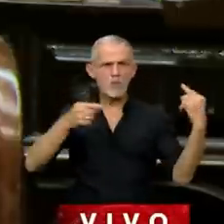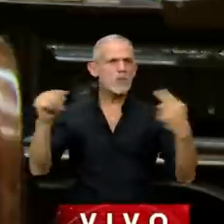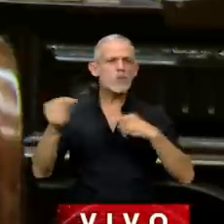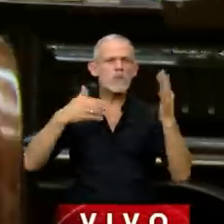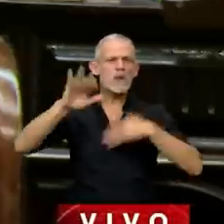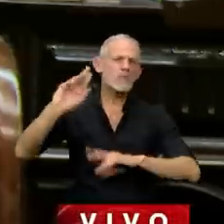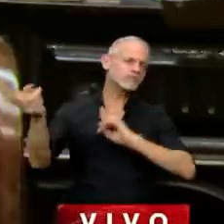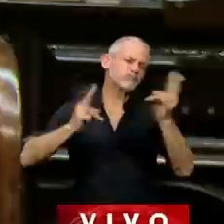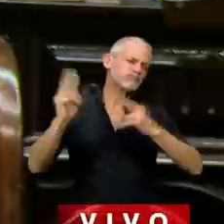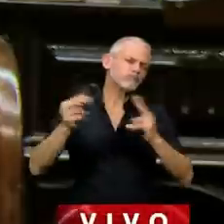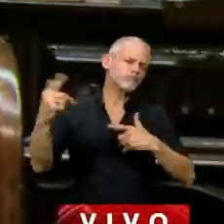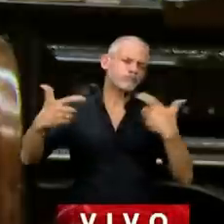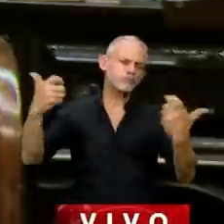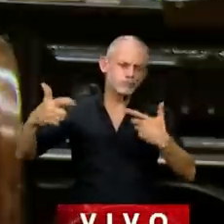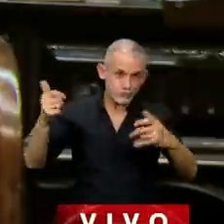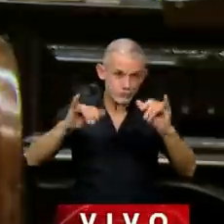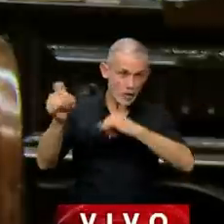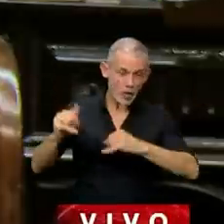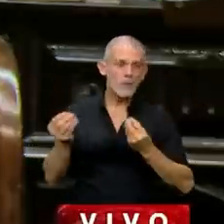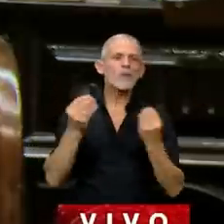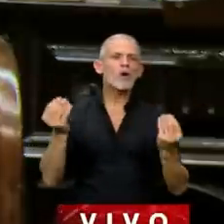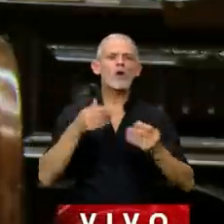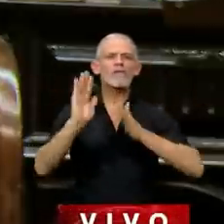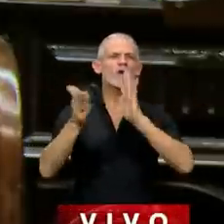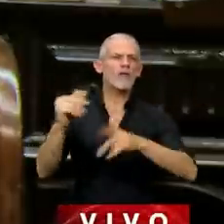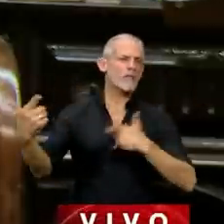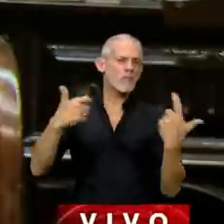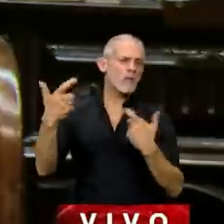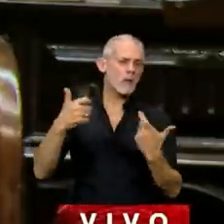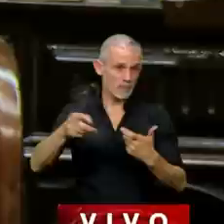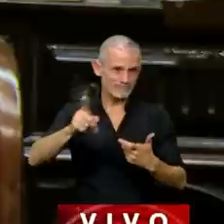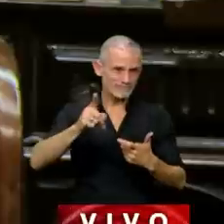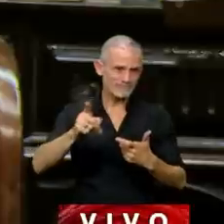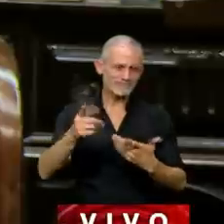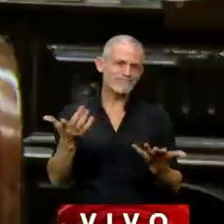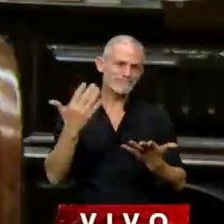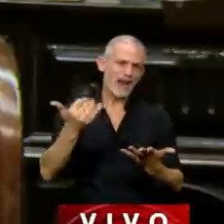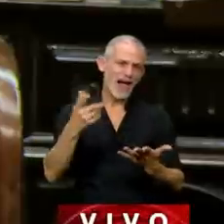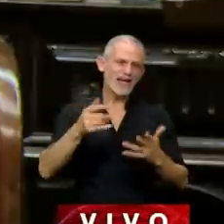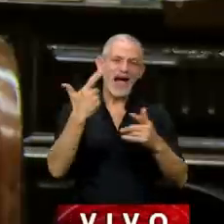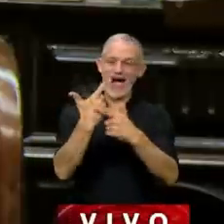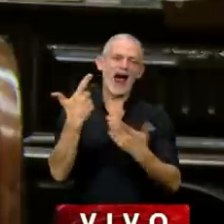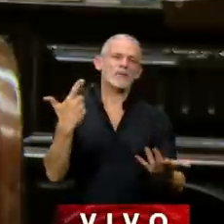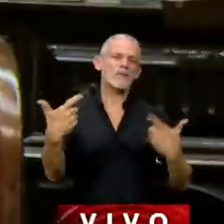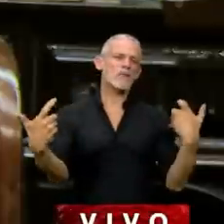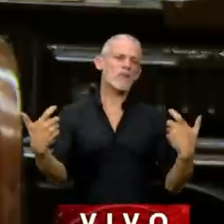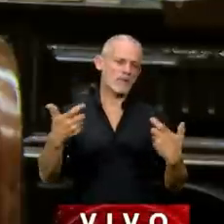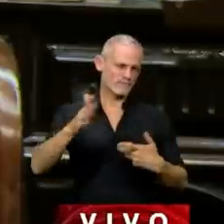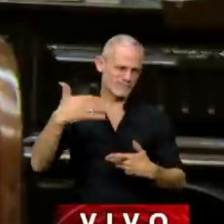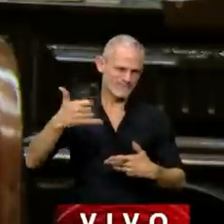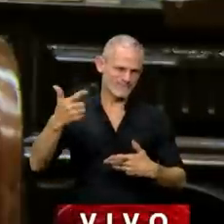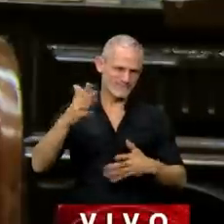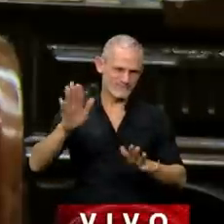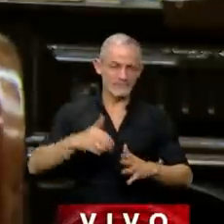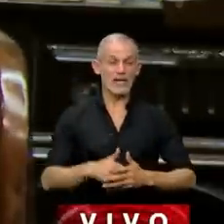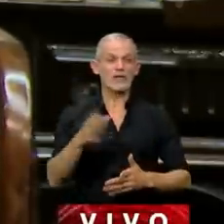muerte, lamentablemente, entre jóvenes, era por la violencia y en manos de las armas de fuego. Esto